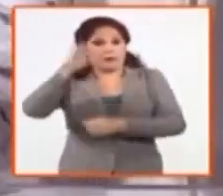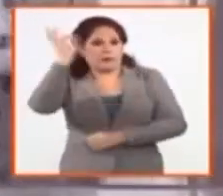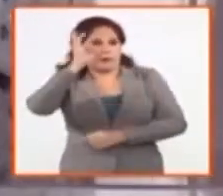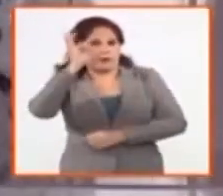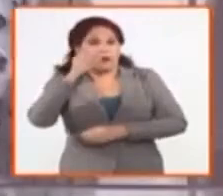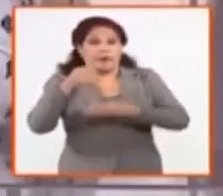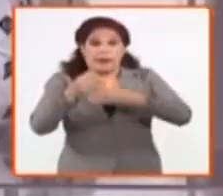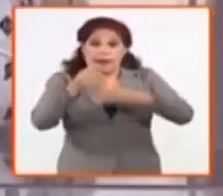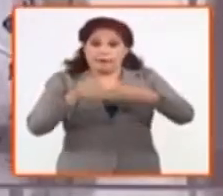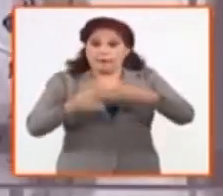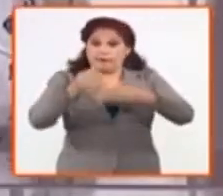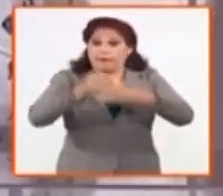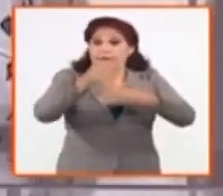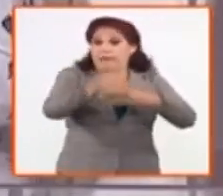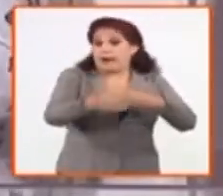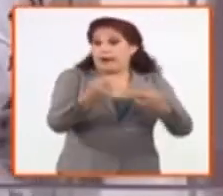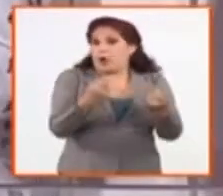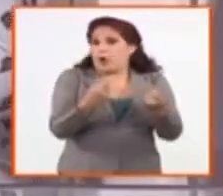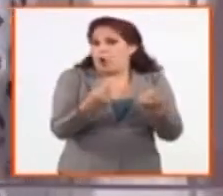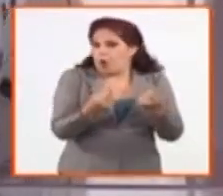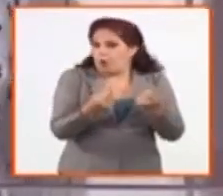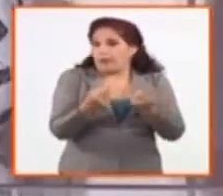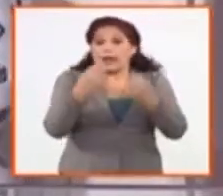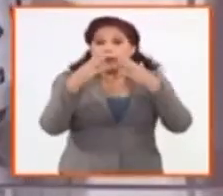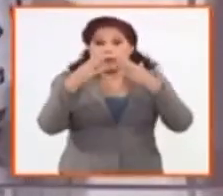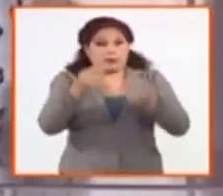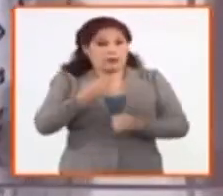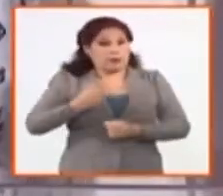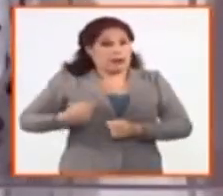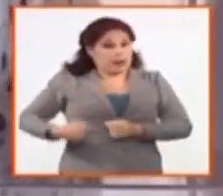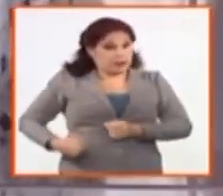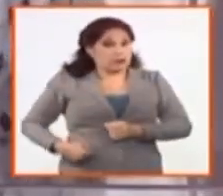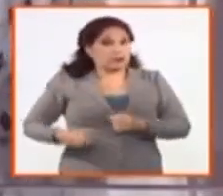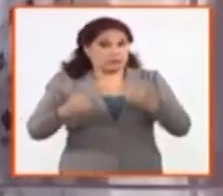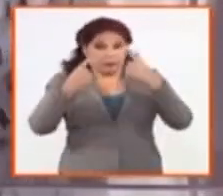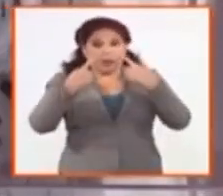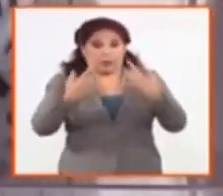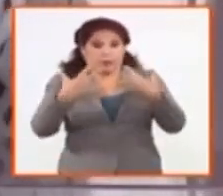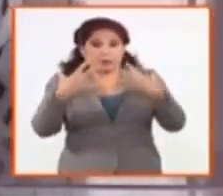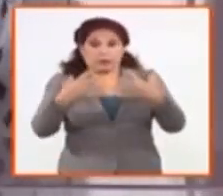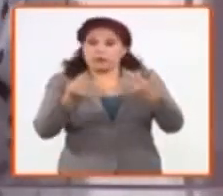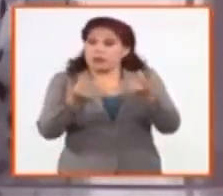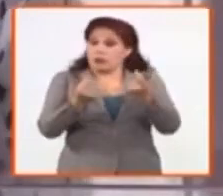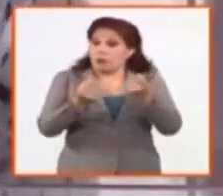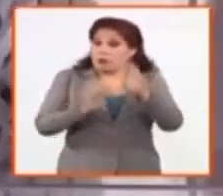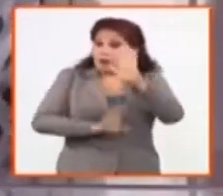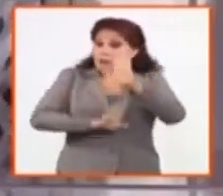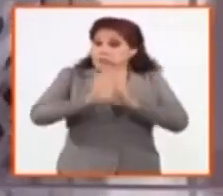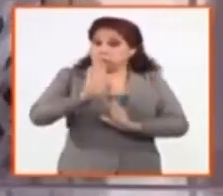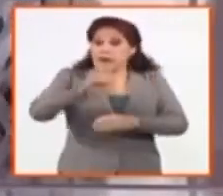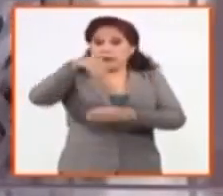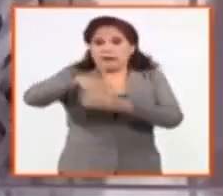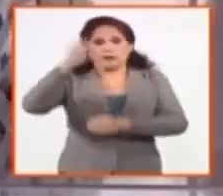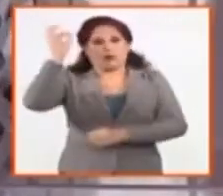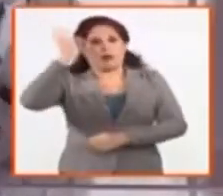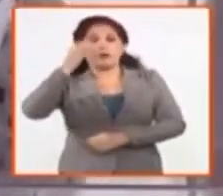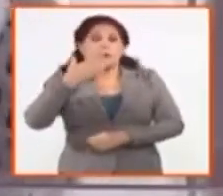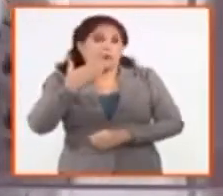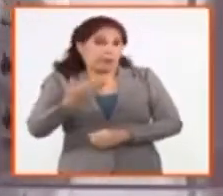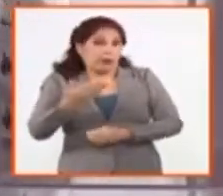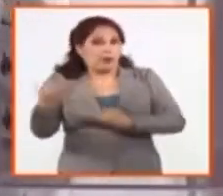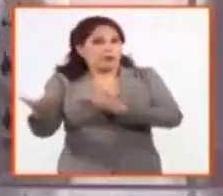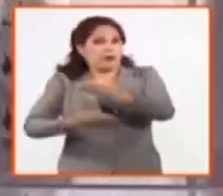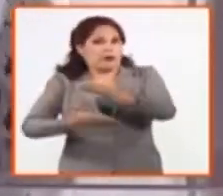ruta, que es esencial para China, es un problema estratégico, pero también esto favorecería desde el punto de vista económico